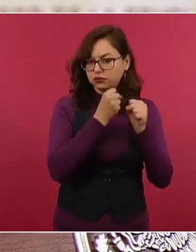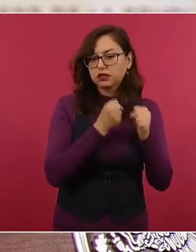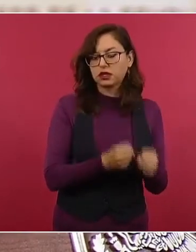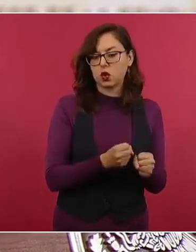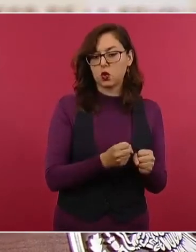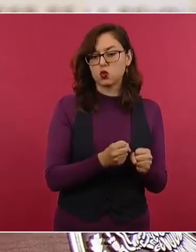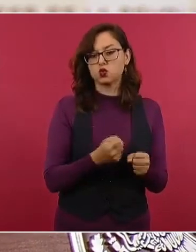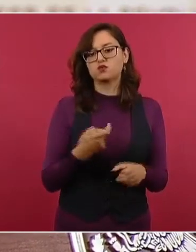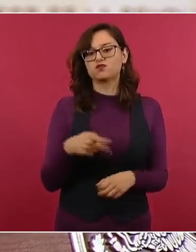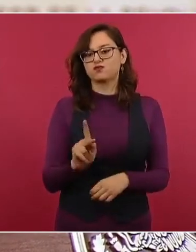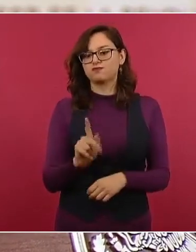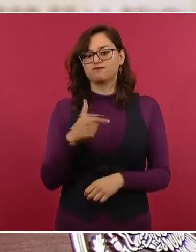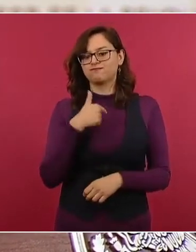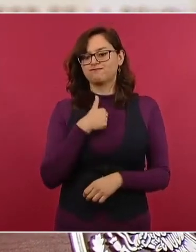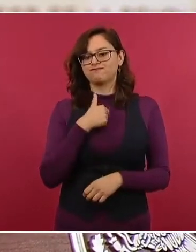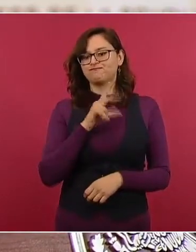no iría,